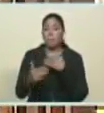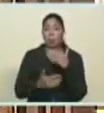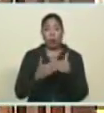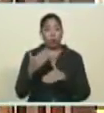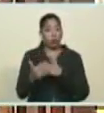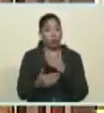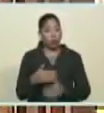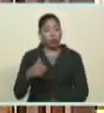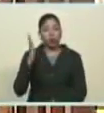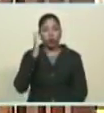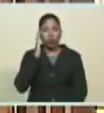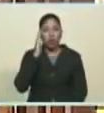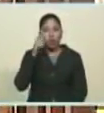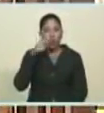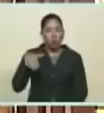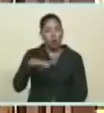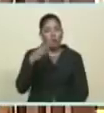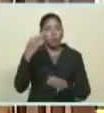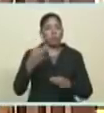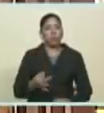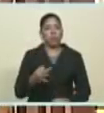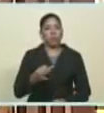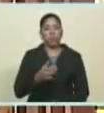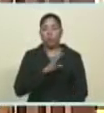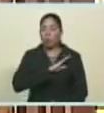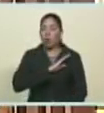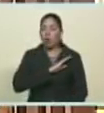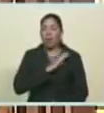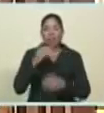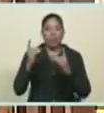el pueblo sabe que tiene garantizado su voluntad.